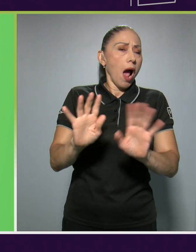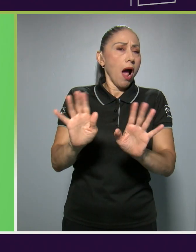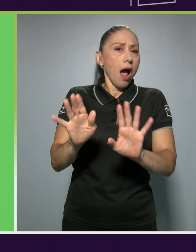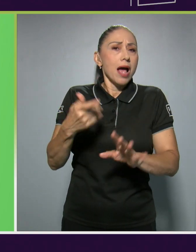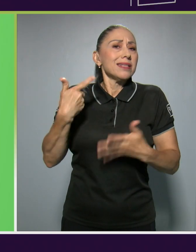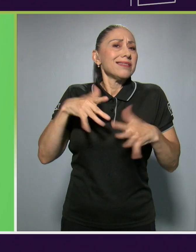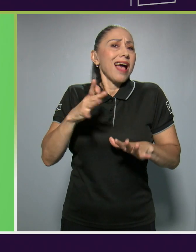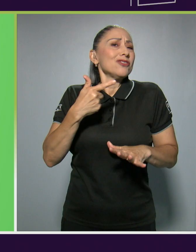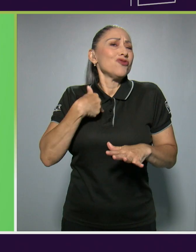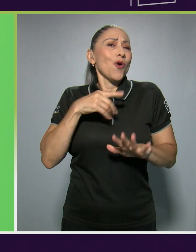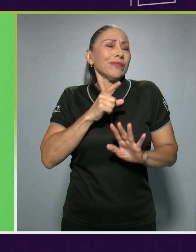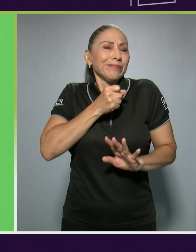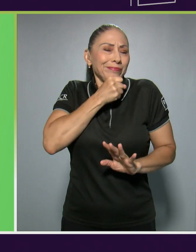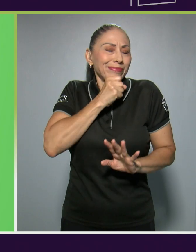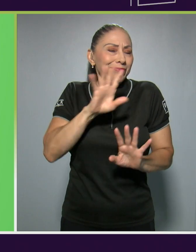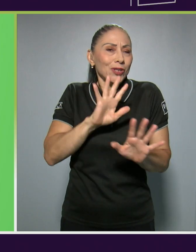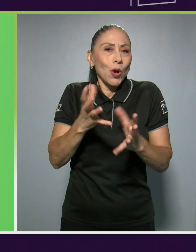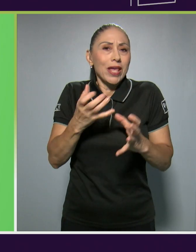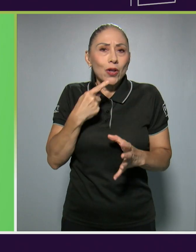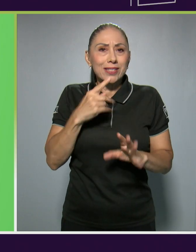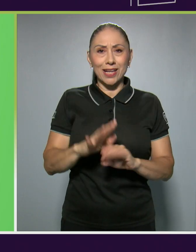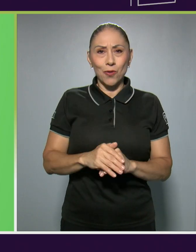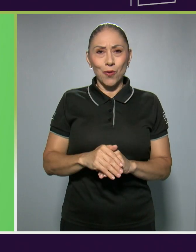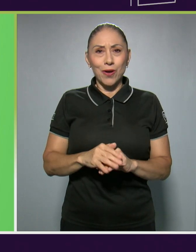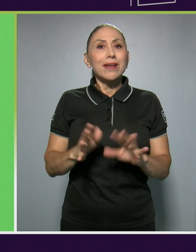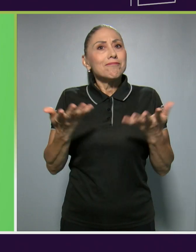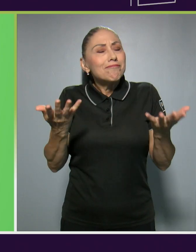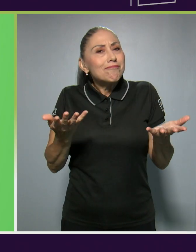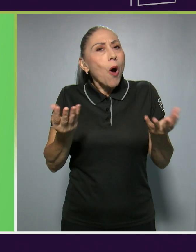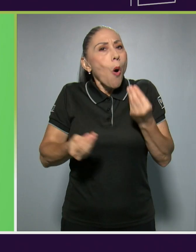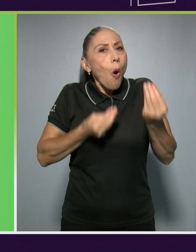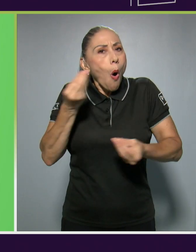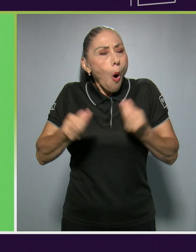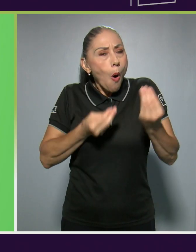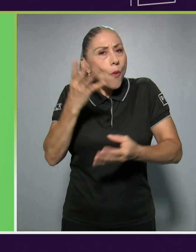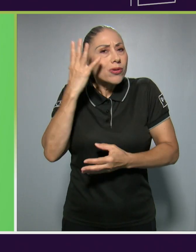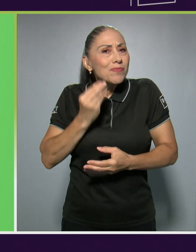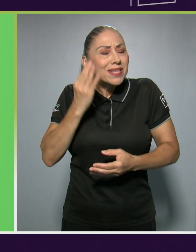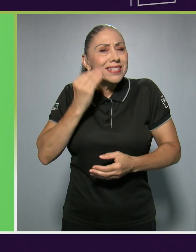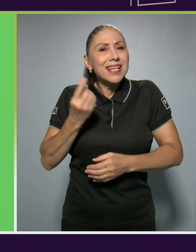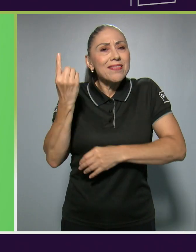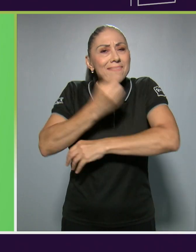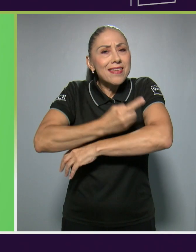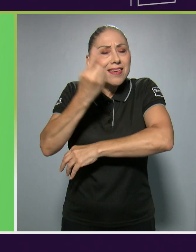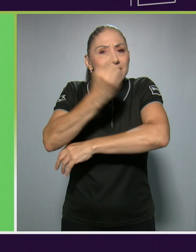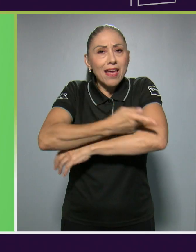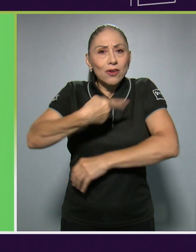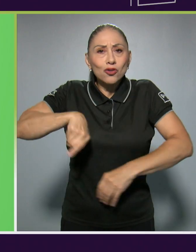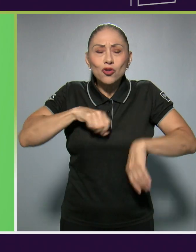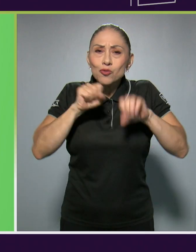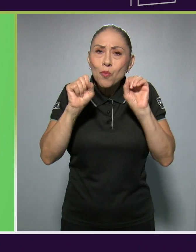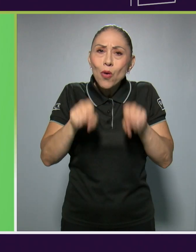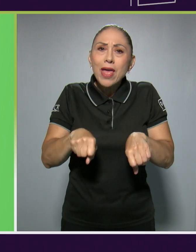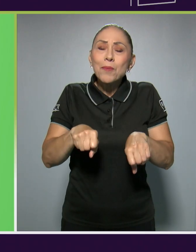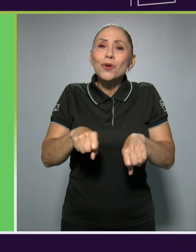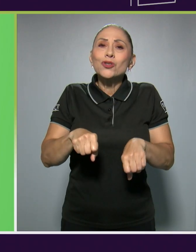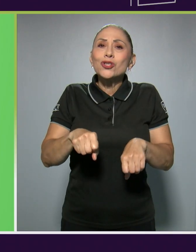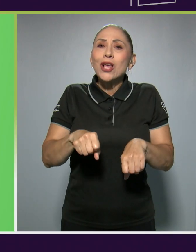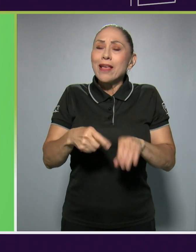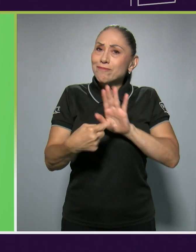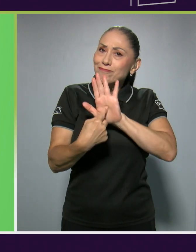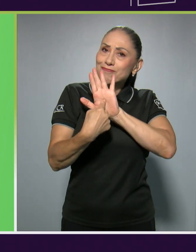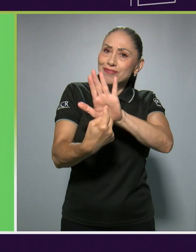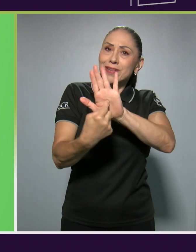no quiero decirlo, ¿verdad? Cómo ir haciendo conciencia en el día a día de que estamos cometiendo estos edadismos muchas